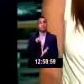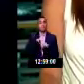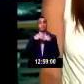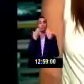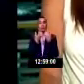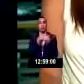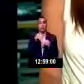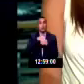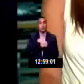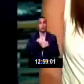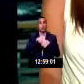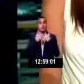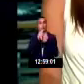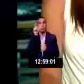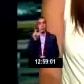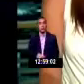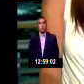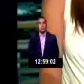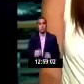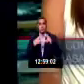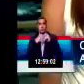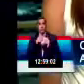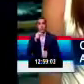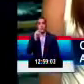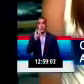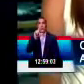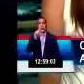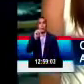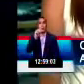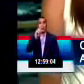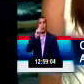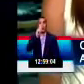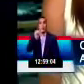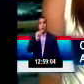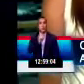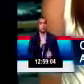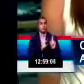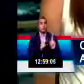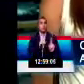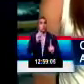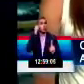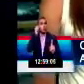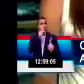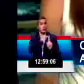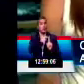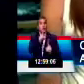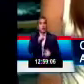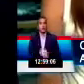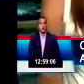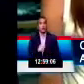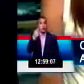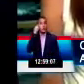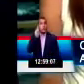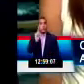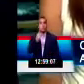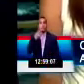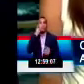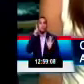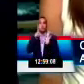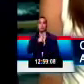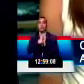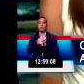comisión legislativa que investiga al asambleísta Daniel Mendoza. Romo recordó que fue el gobierno que denunció